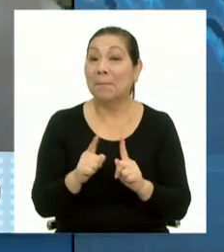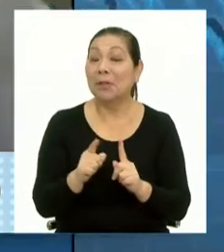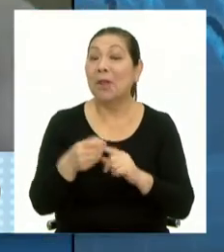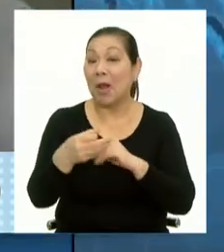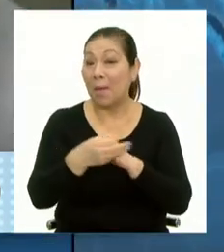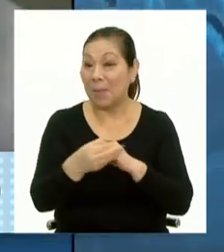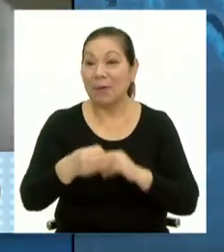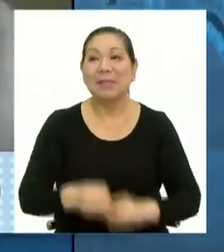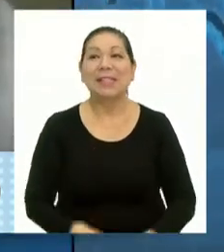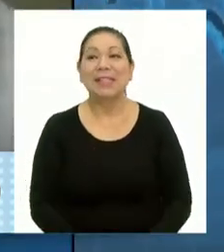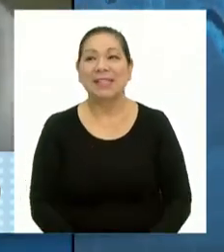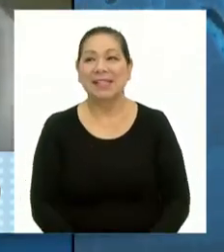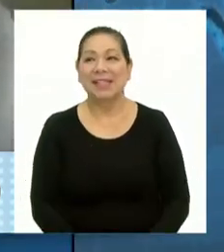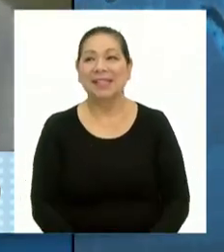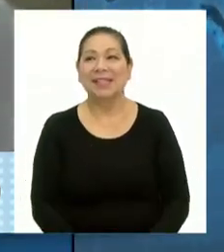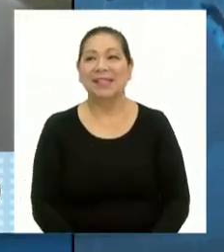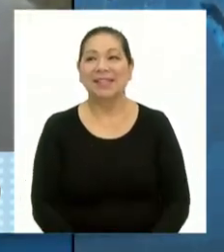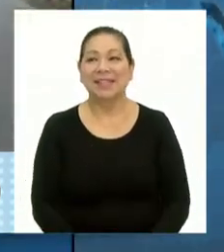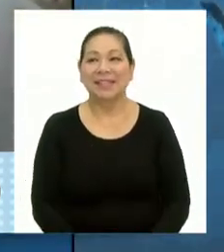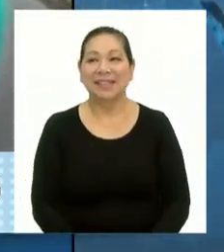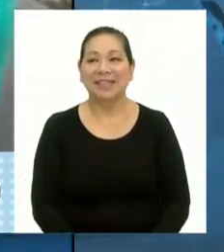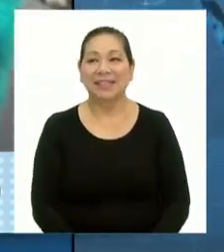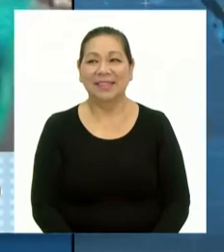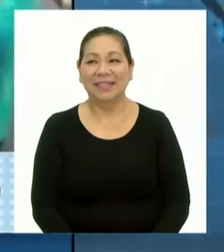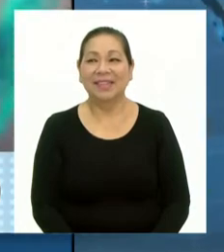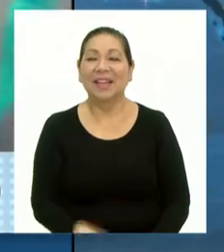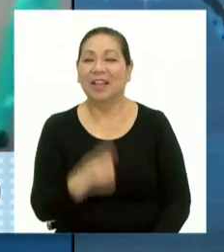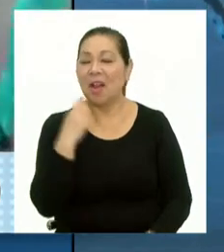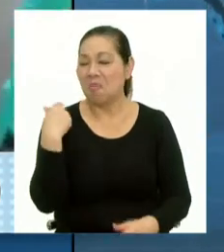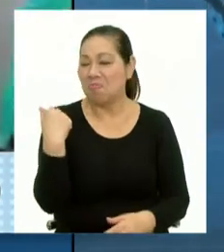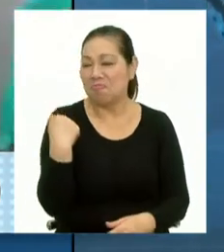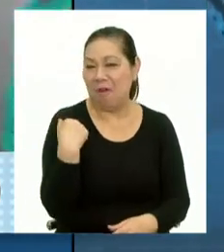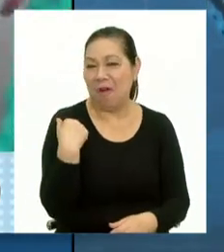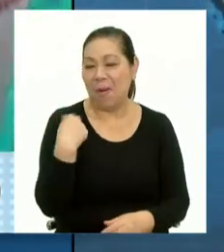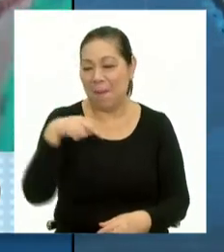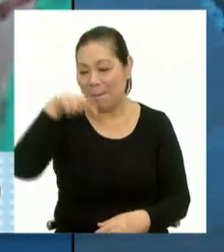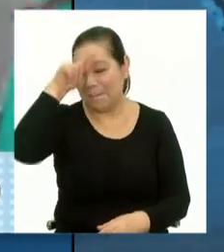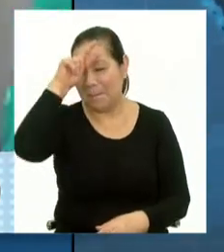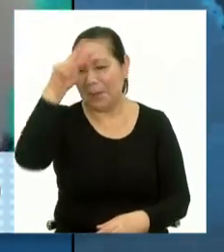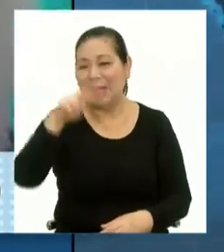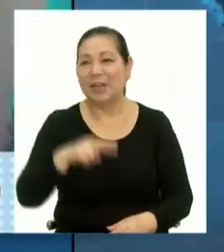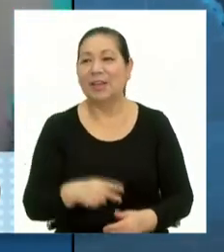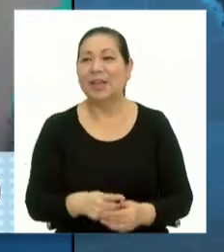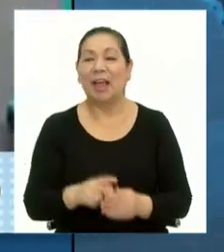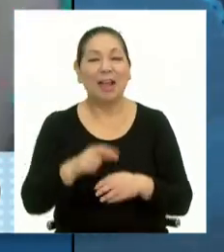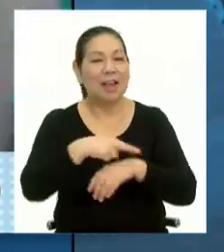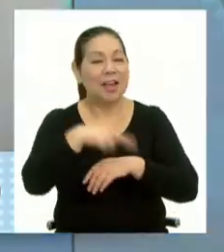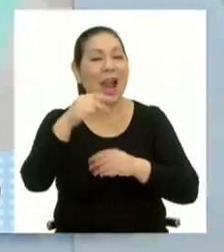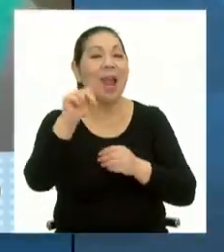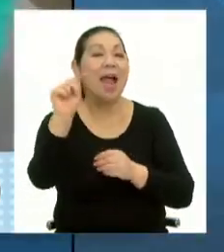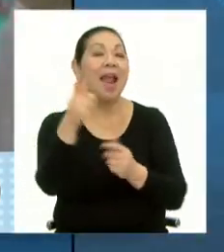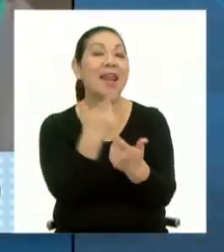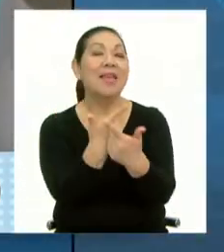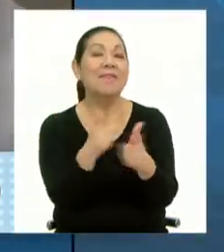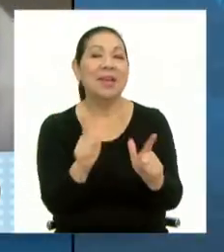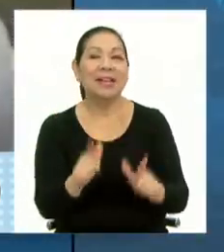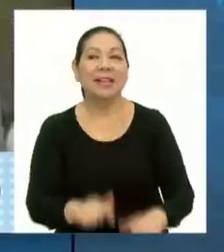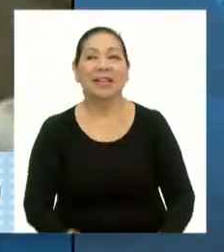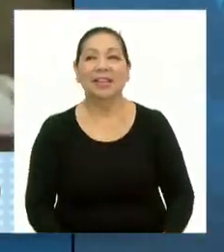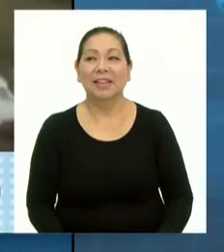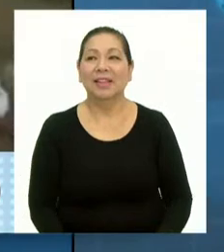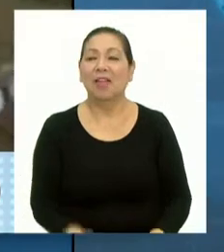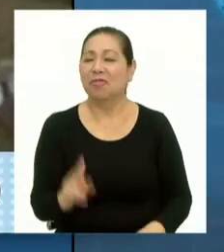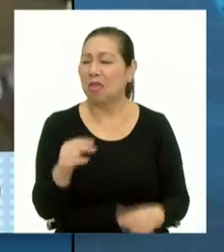región. Porque las vacunas son vida, yo pongo el hombro por el Perú. Región La Libertad. No